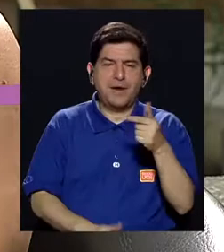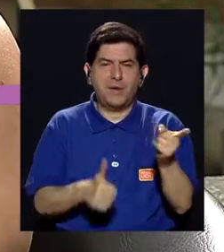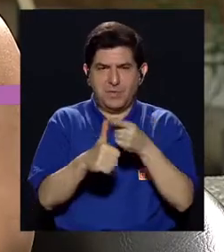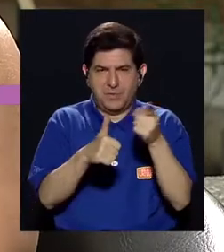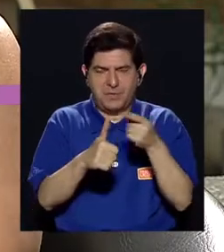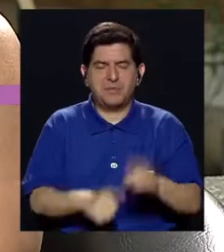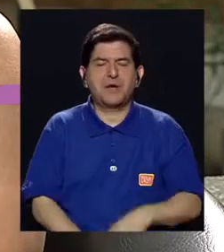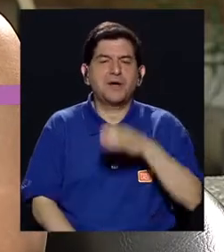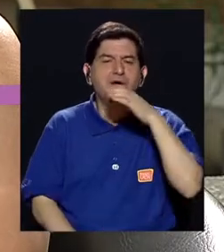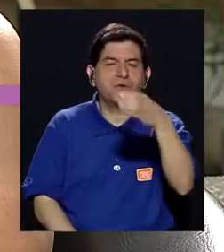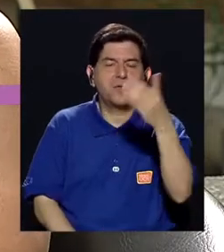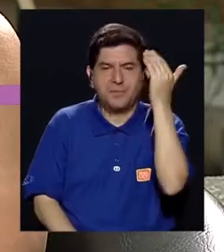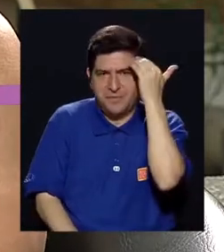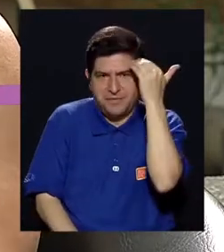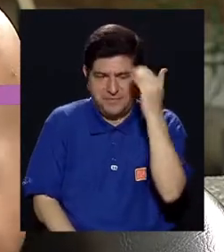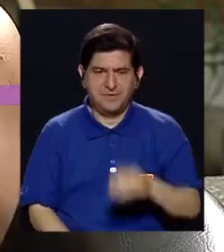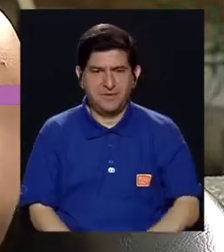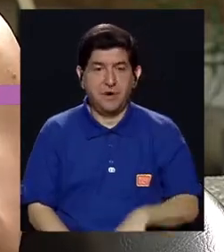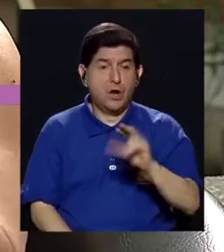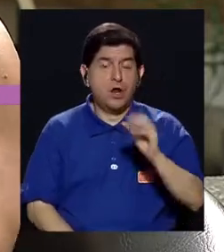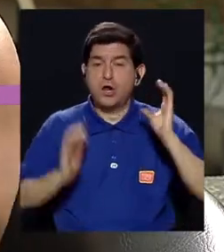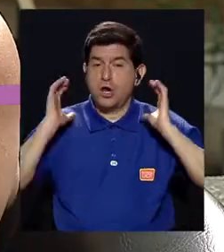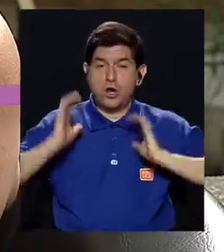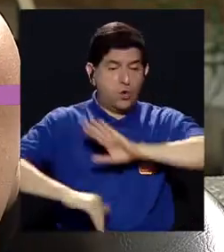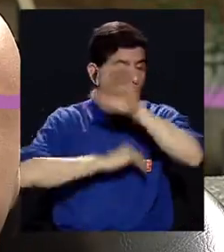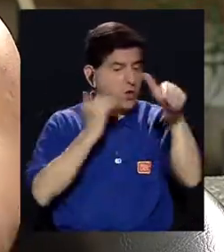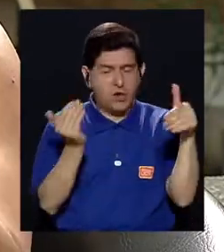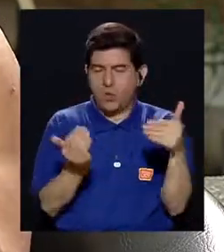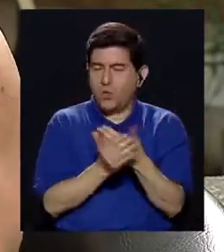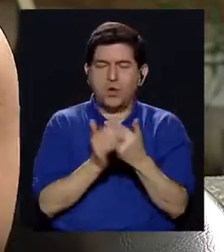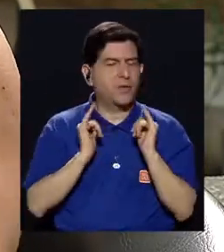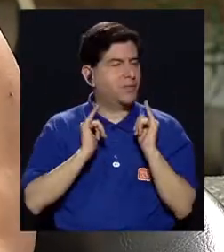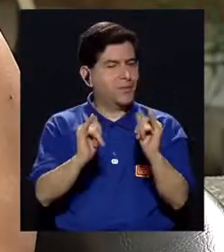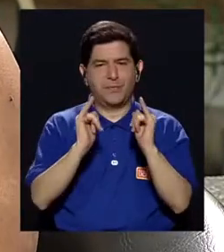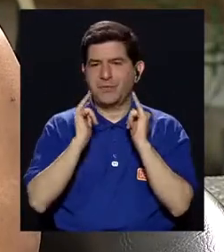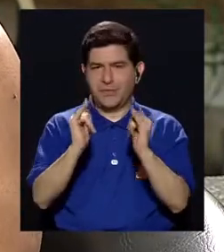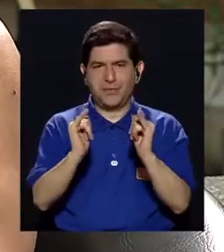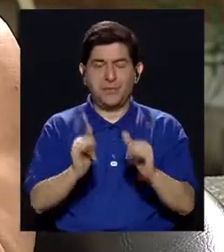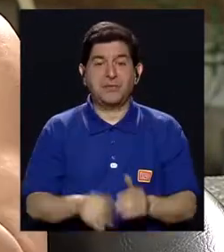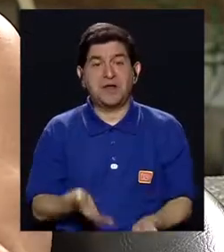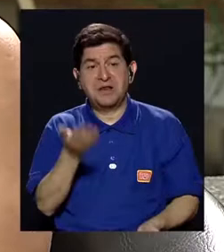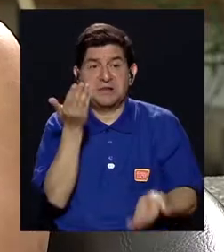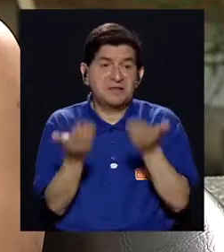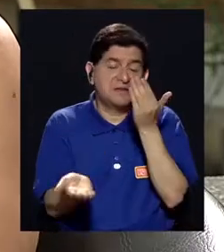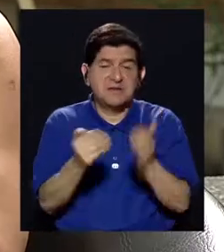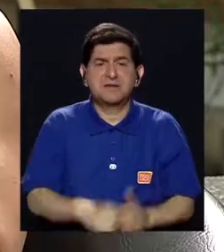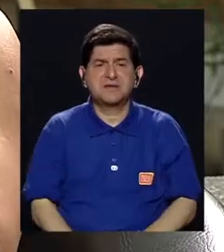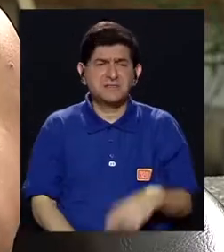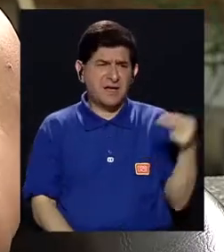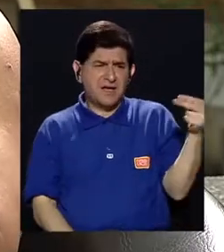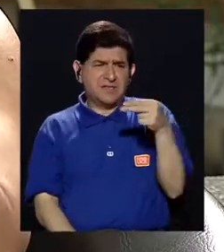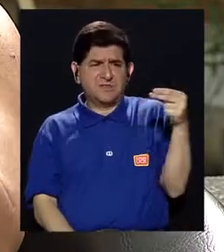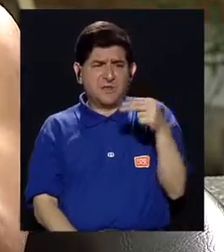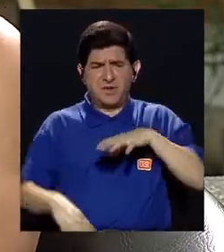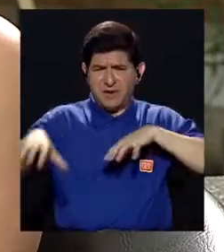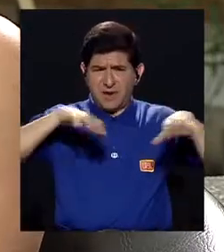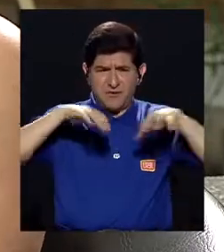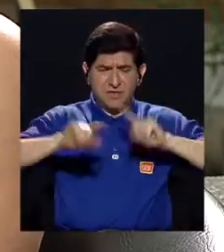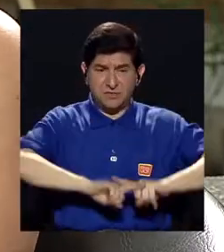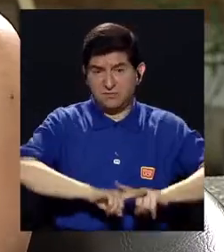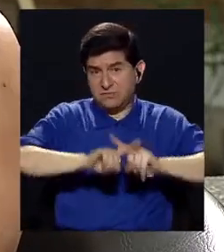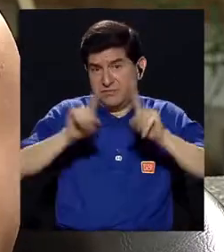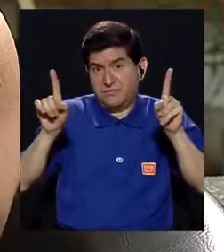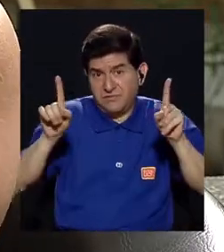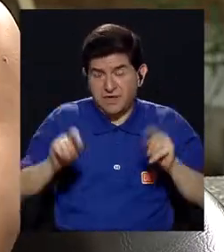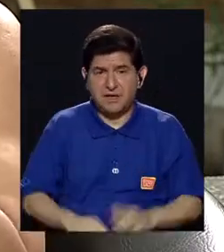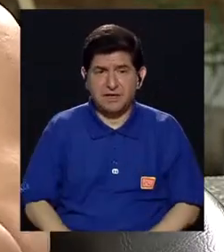buscar consejería para poder saber. Y no, el cuerpo de todas no es el mismo. Como algunas puede que el nivel hormonal reaccione